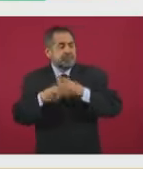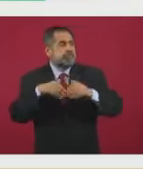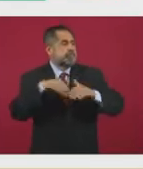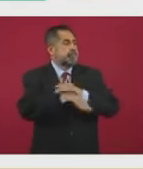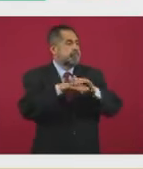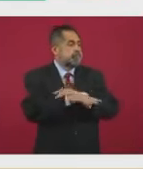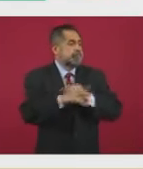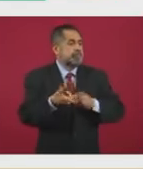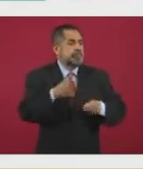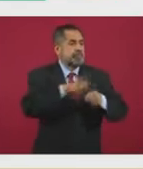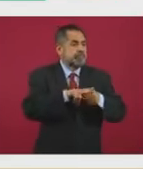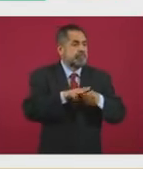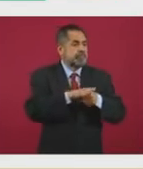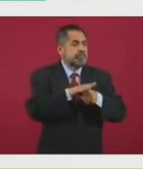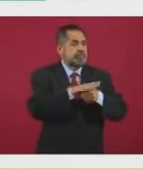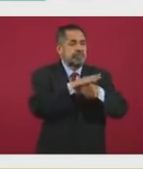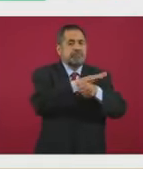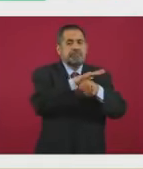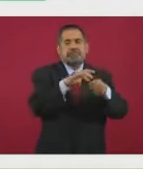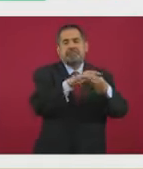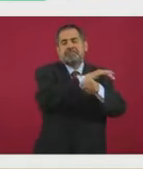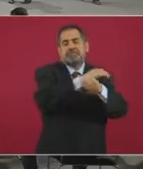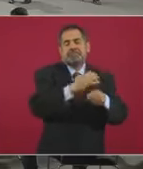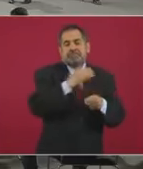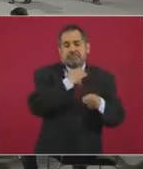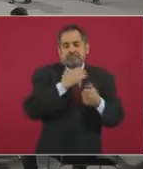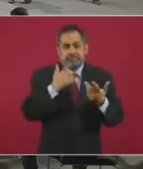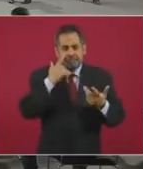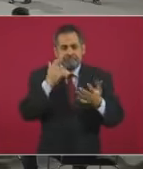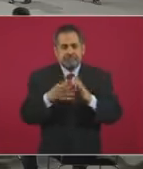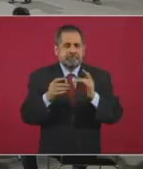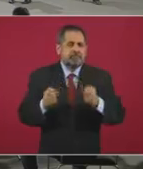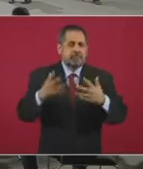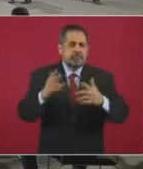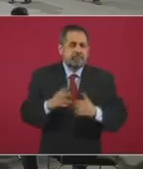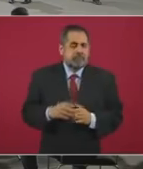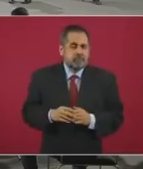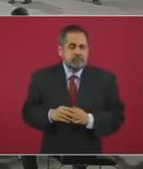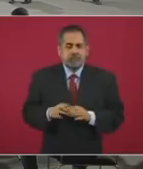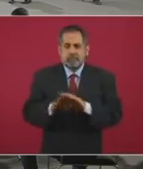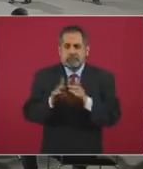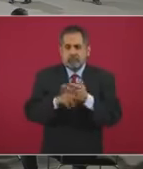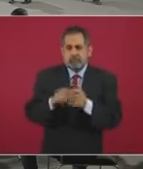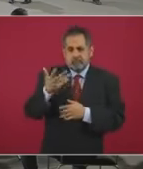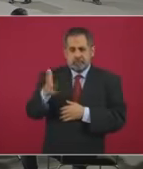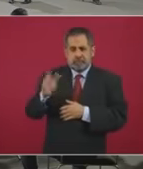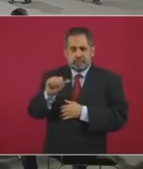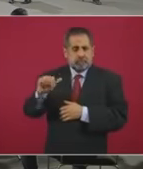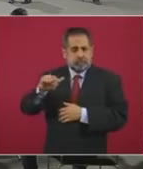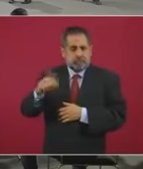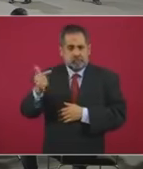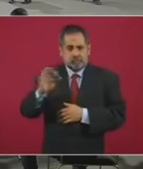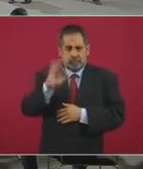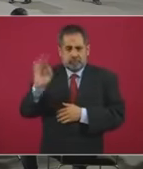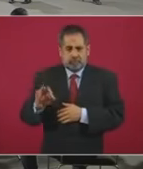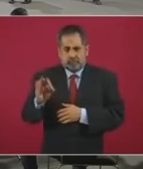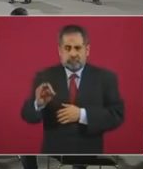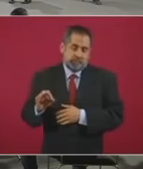de ellas que ha estado fluctuando a lo largo de la epidemia, pero en que en general es de 10 a 12%,